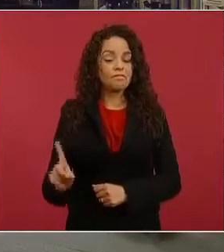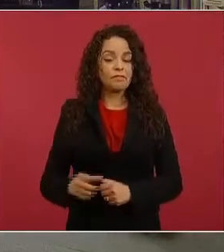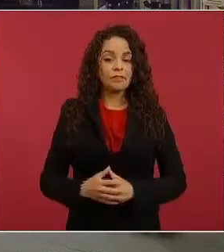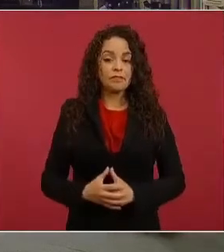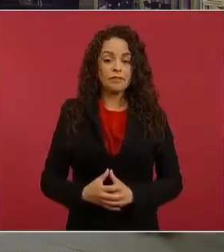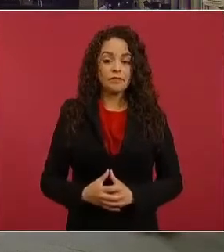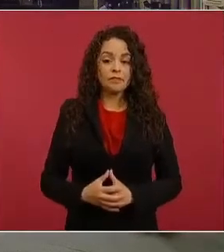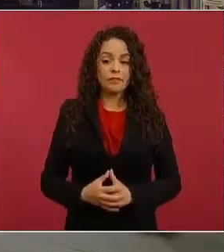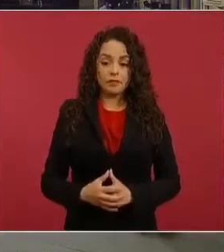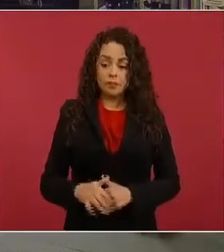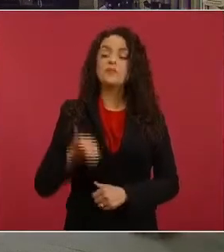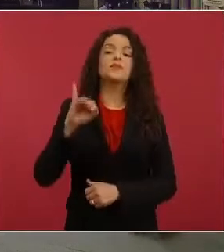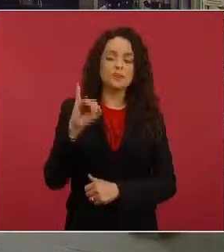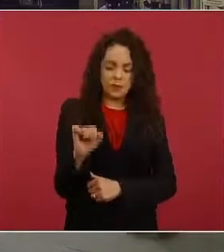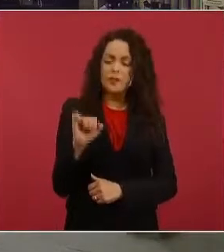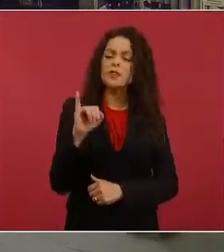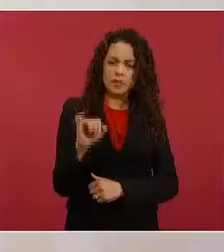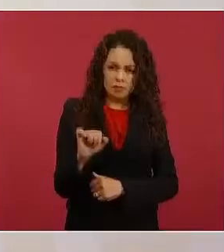Sí,